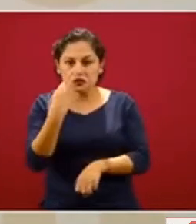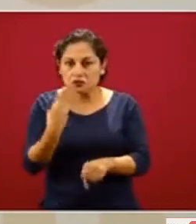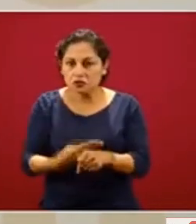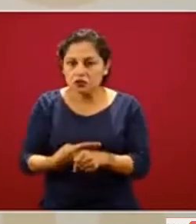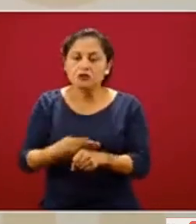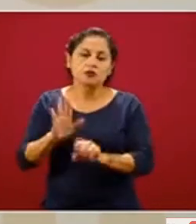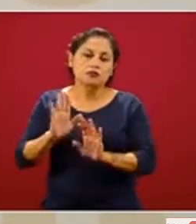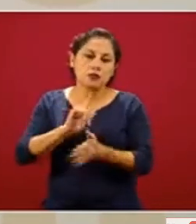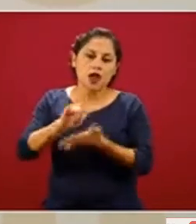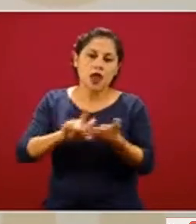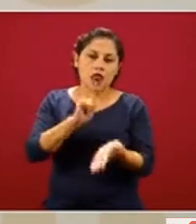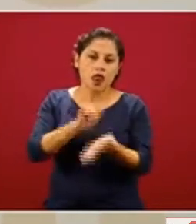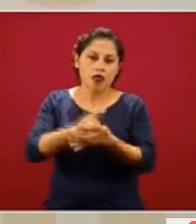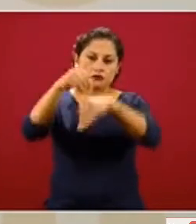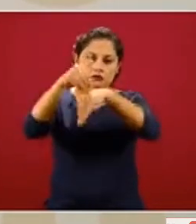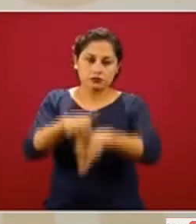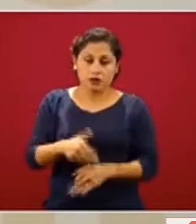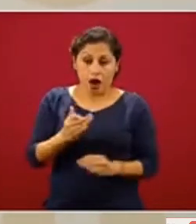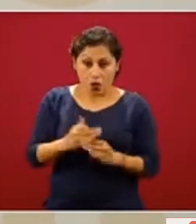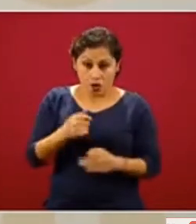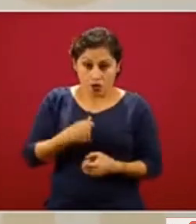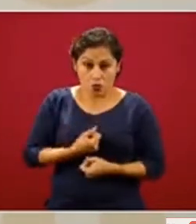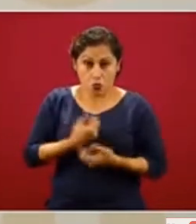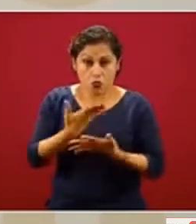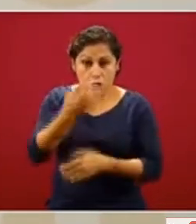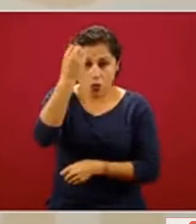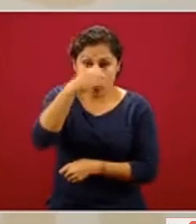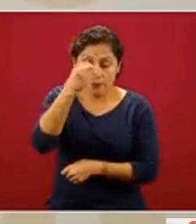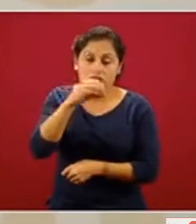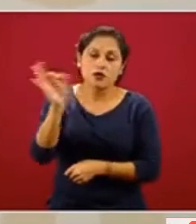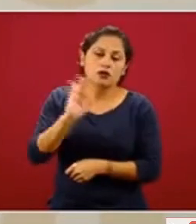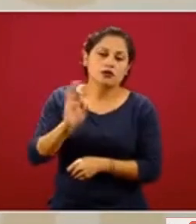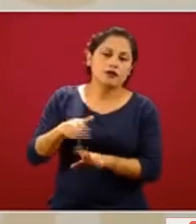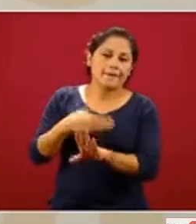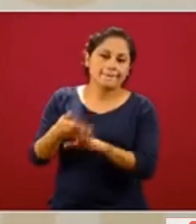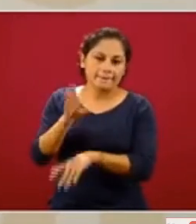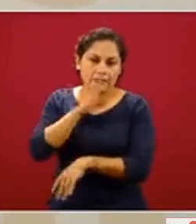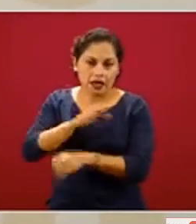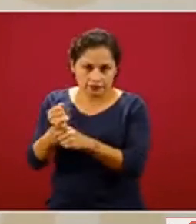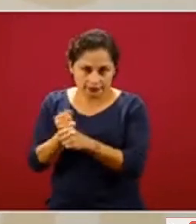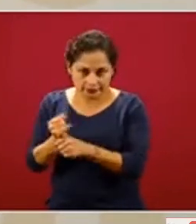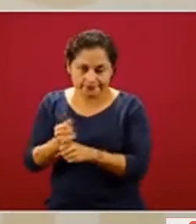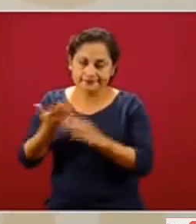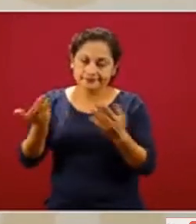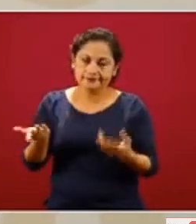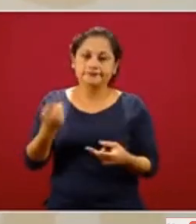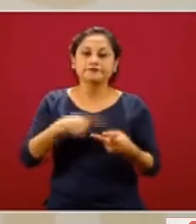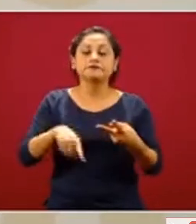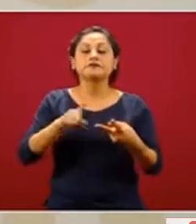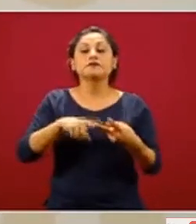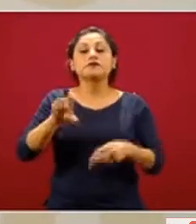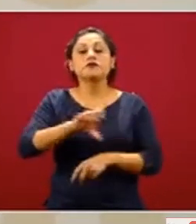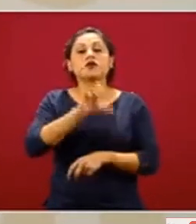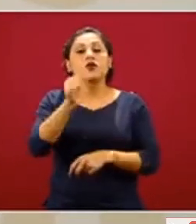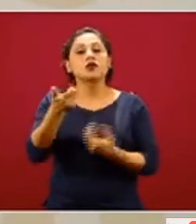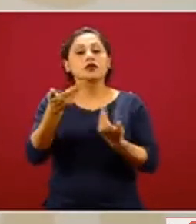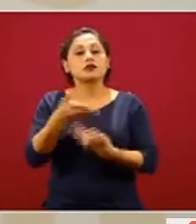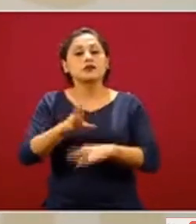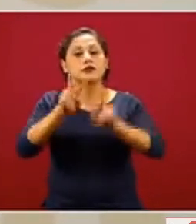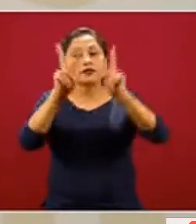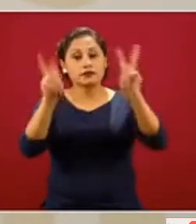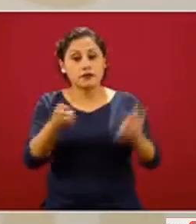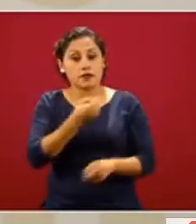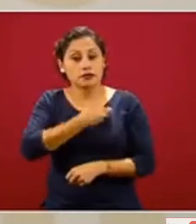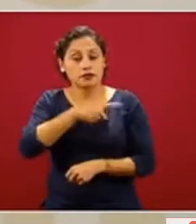opinamos, estorbamos. Ahora, respecto al tema de salud, como hemos comentado aquí en varias